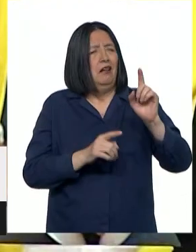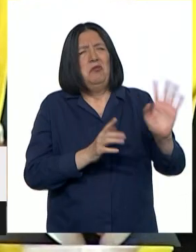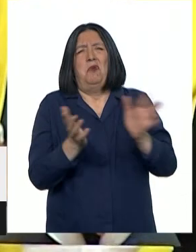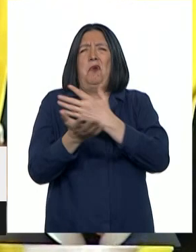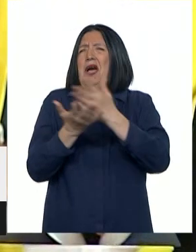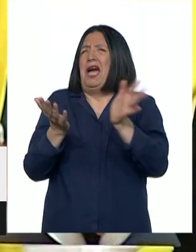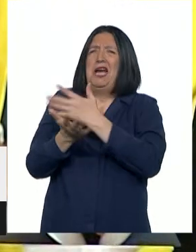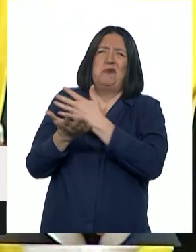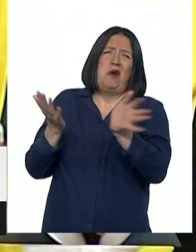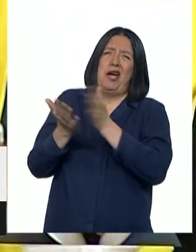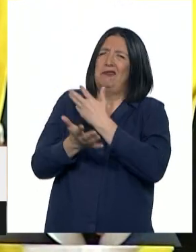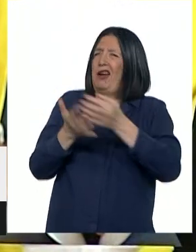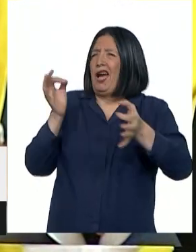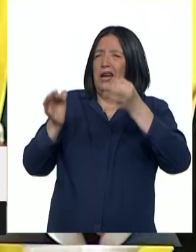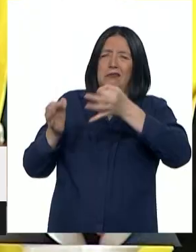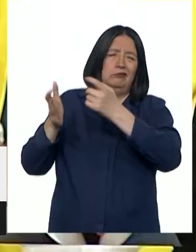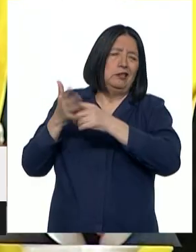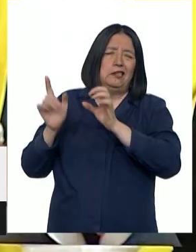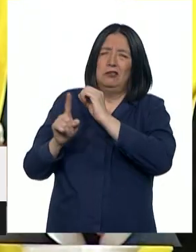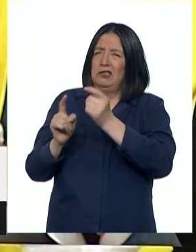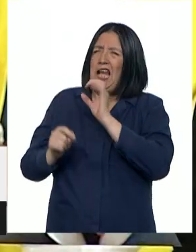hay justicia social.